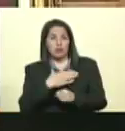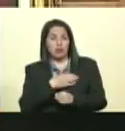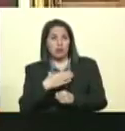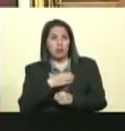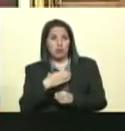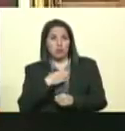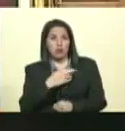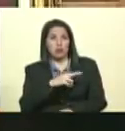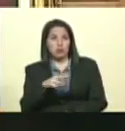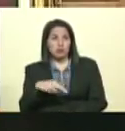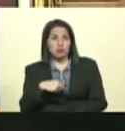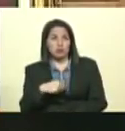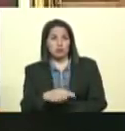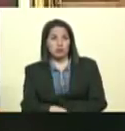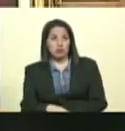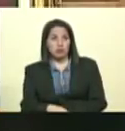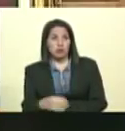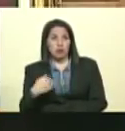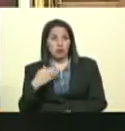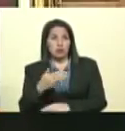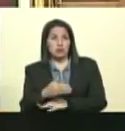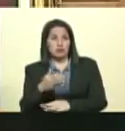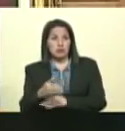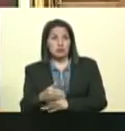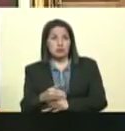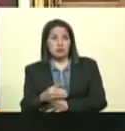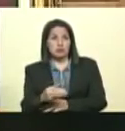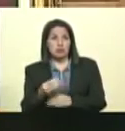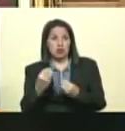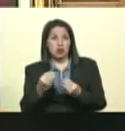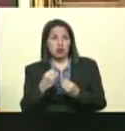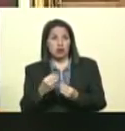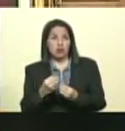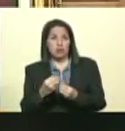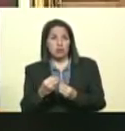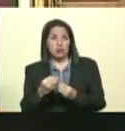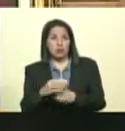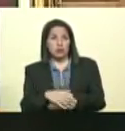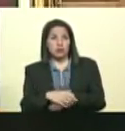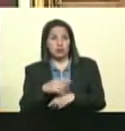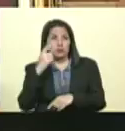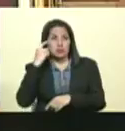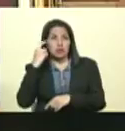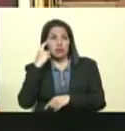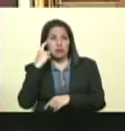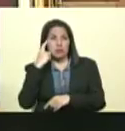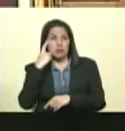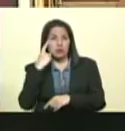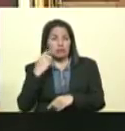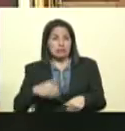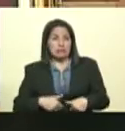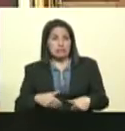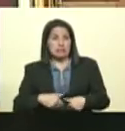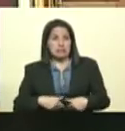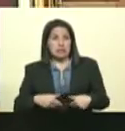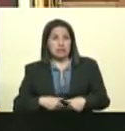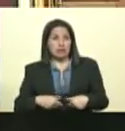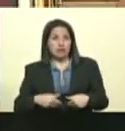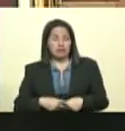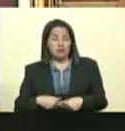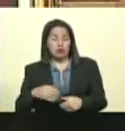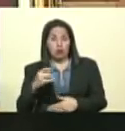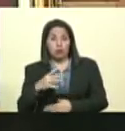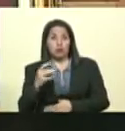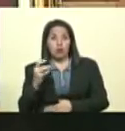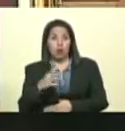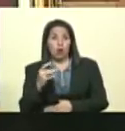nosotros? Porque nosotros venimos de las calles, de la lucha de a pie, porque sabemos muy bien lo que es el sacrificio, el dolor, el pasar